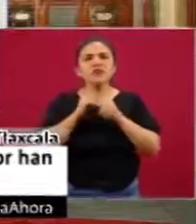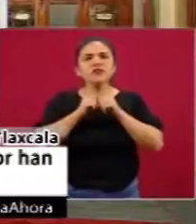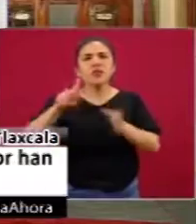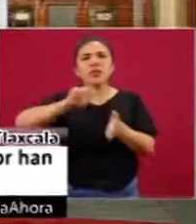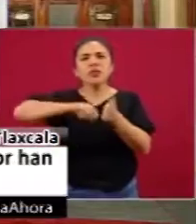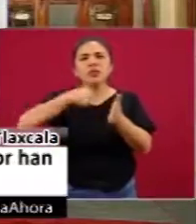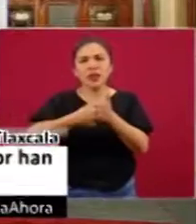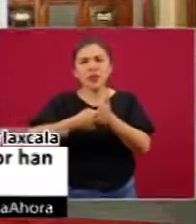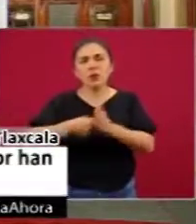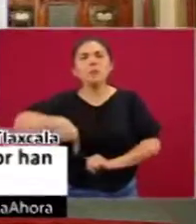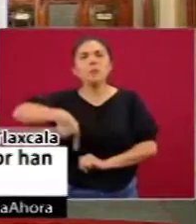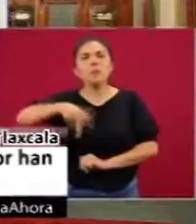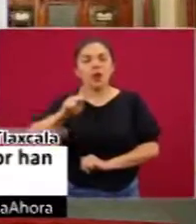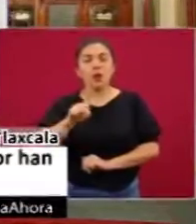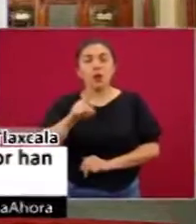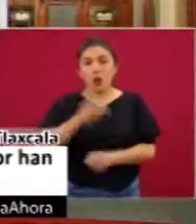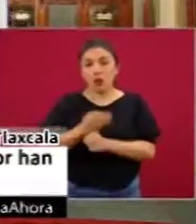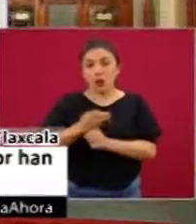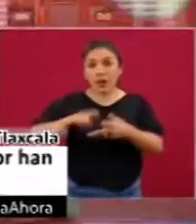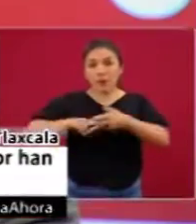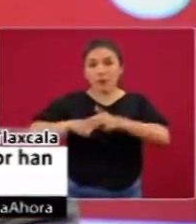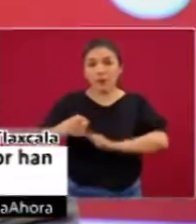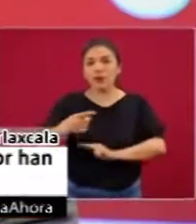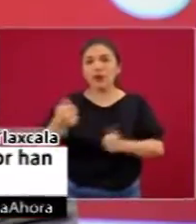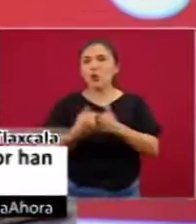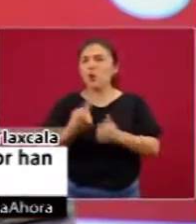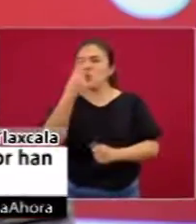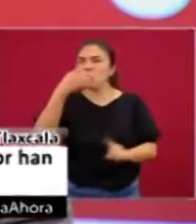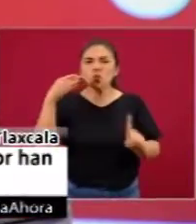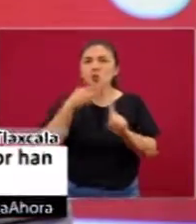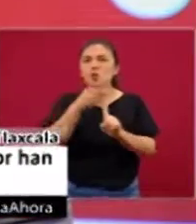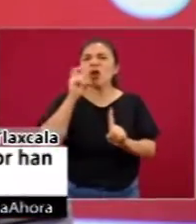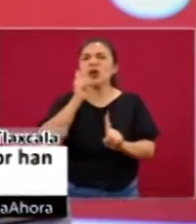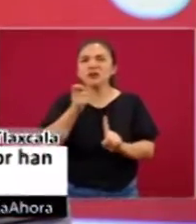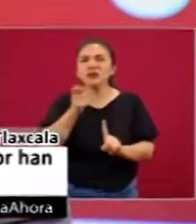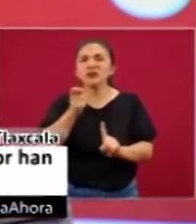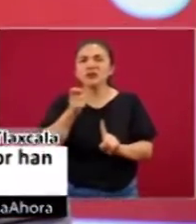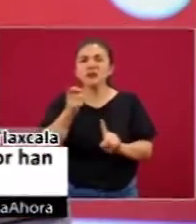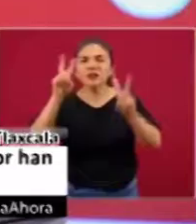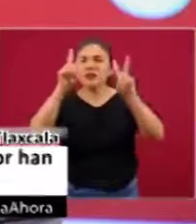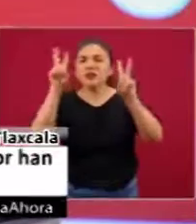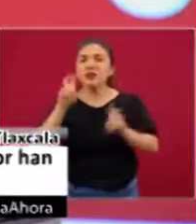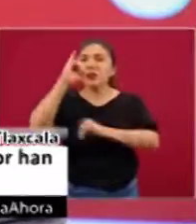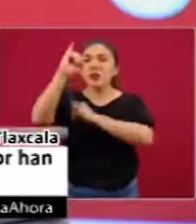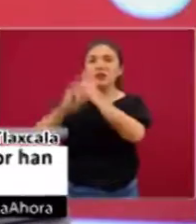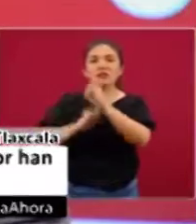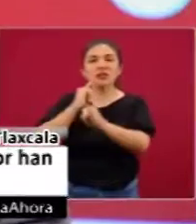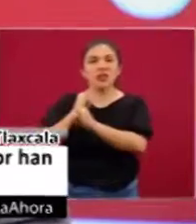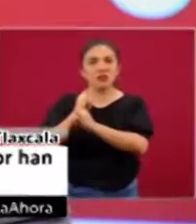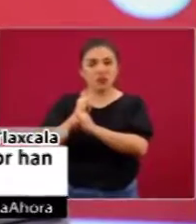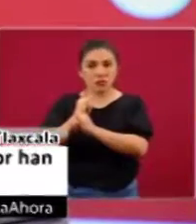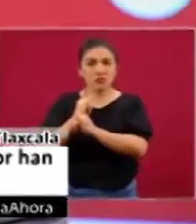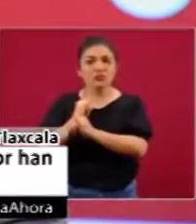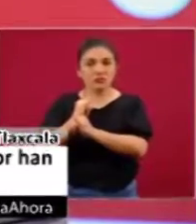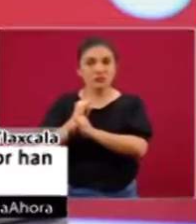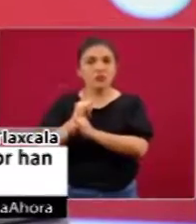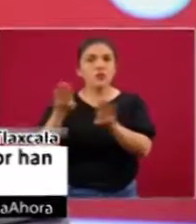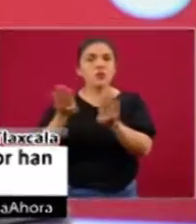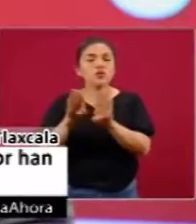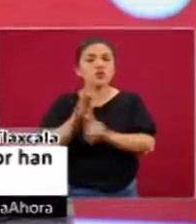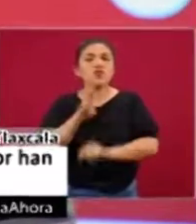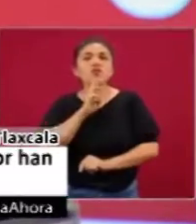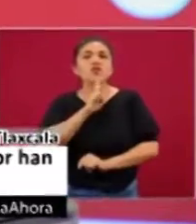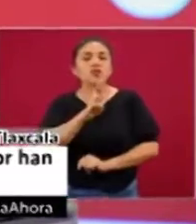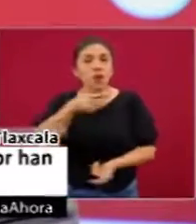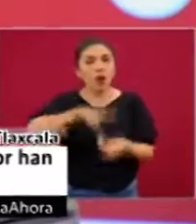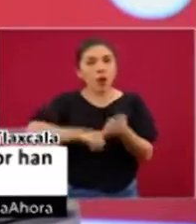del Consejo Nacional de Salud, en la que participaron secretarios de salud estatales. Hugo López-Gatell, subsecretario de Prevención y Promoción,